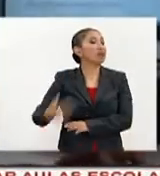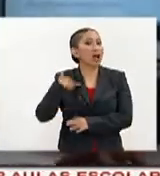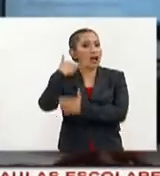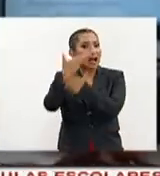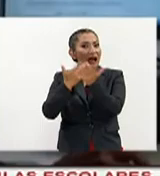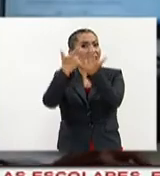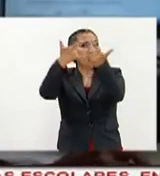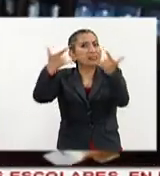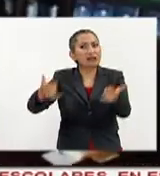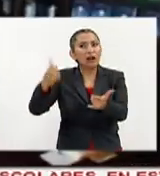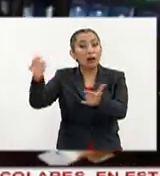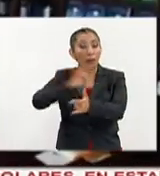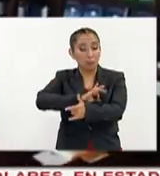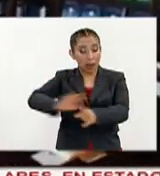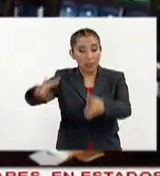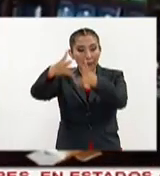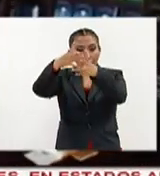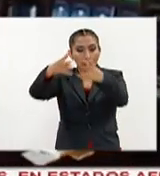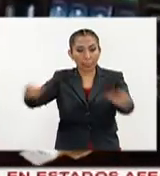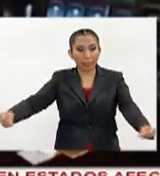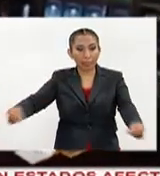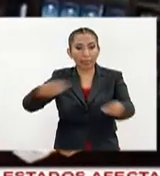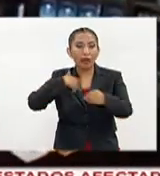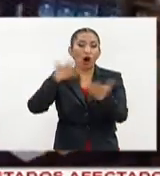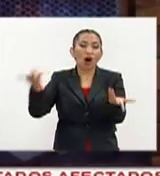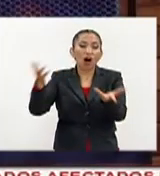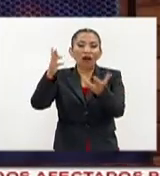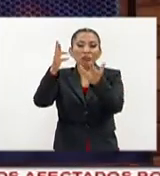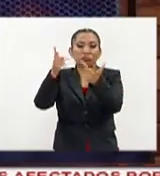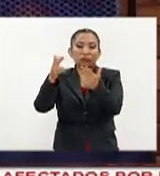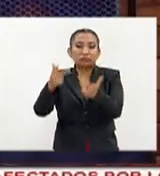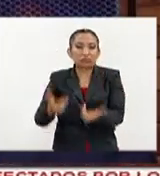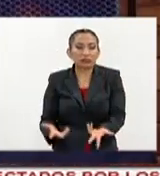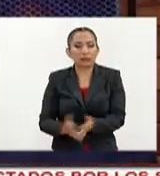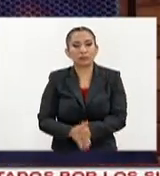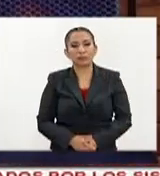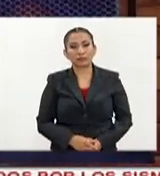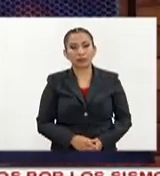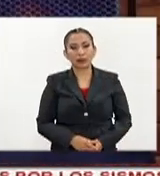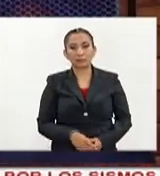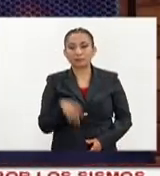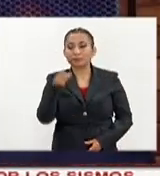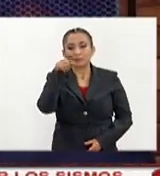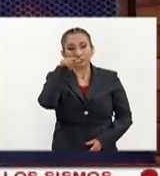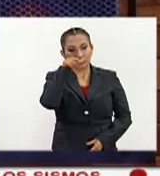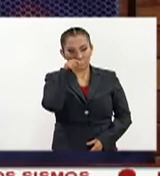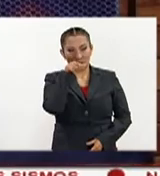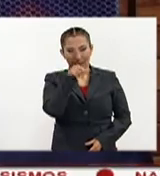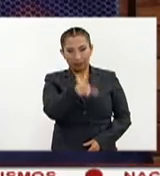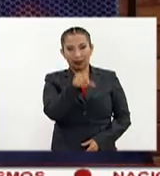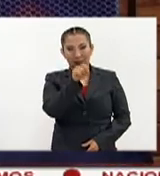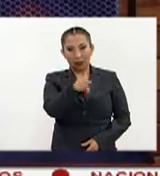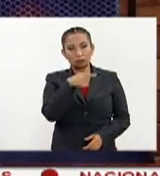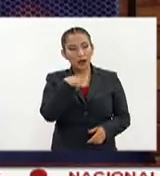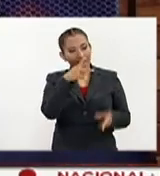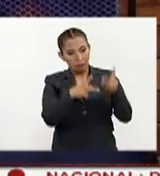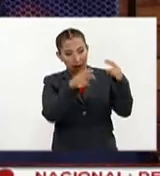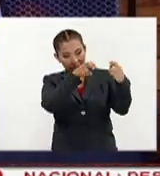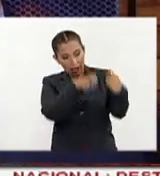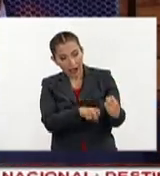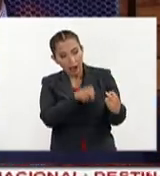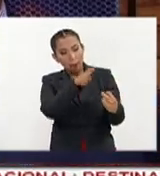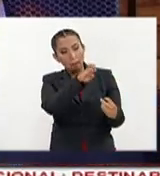registros históricos corren el riesgo de deteriorarse o desaparecer. Encima de una conversación